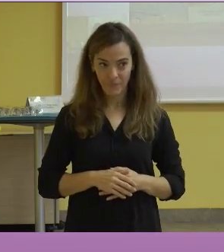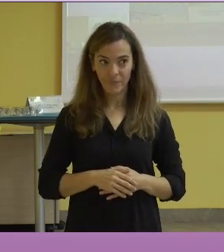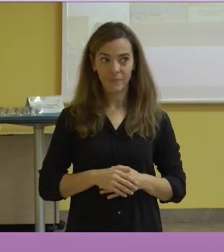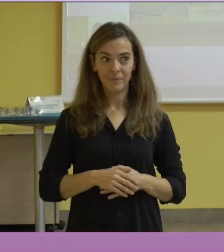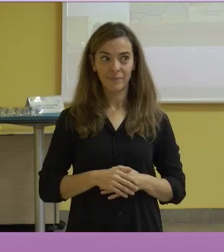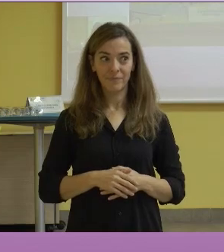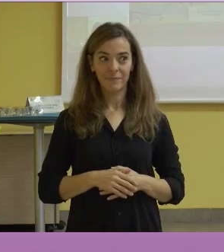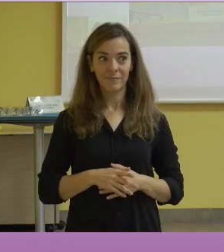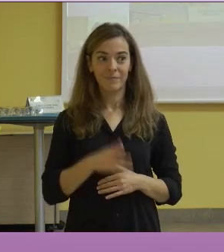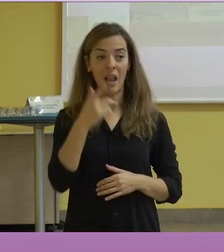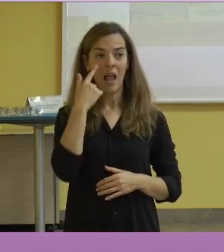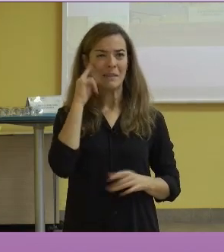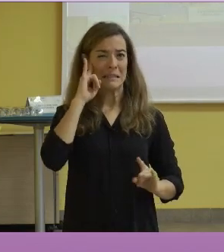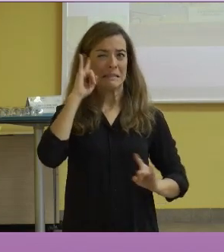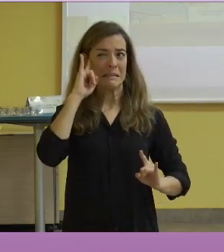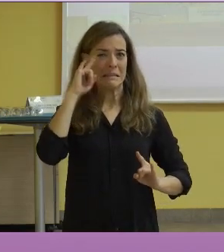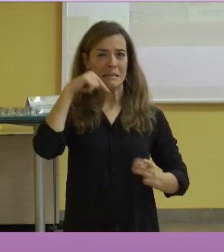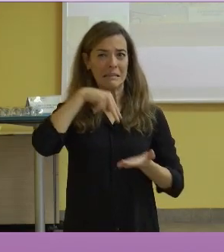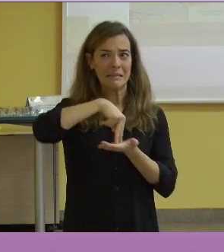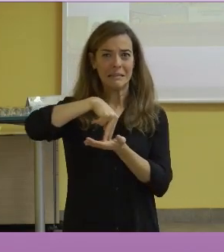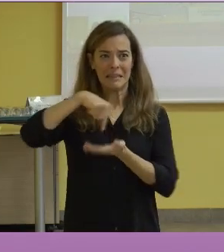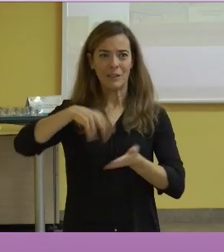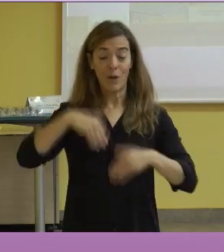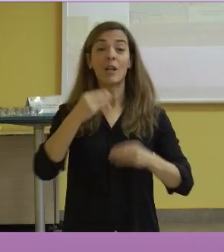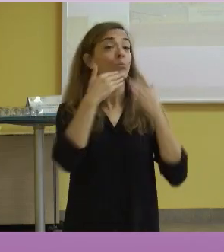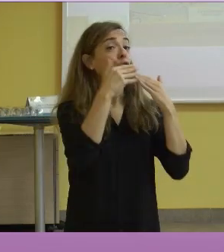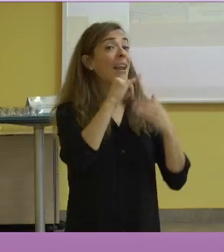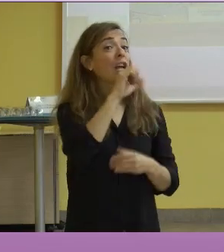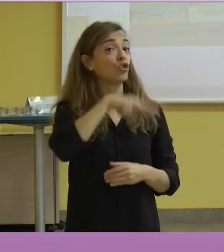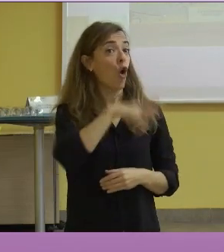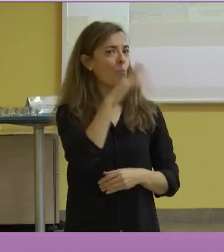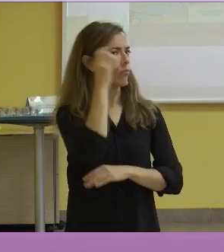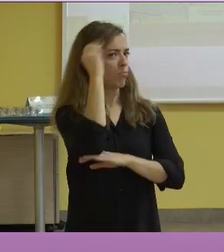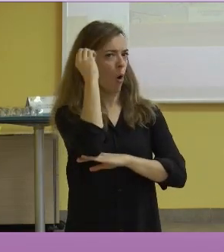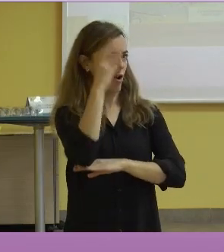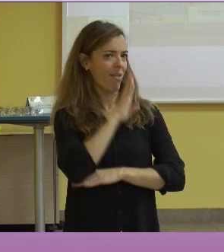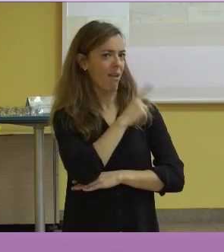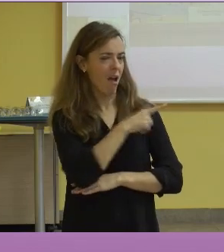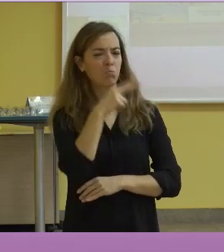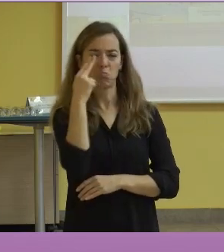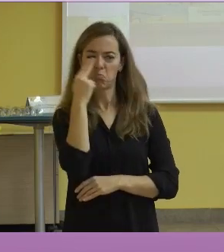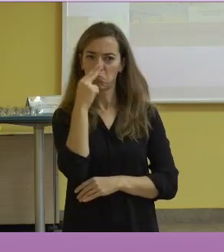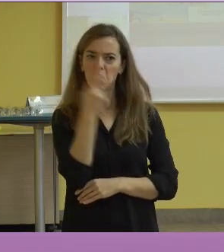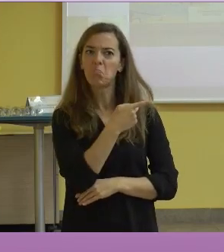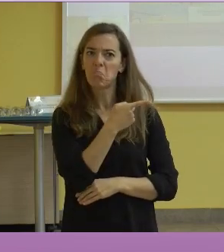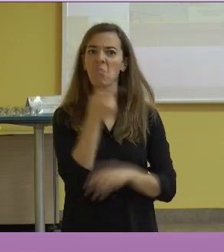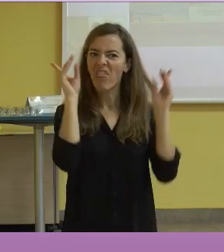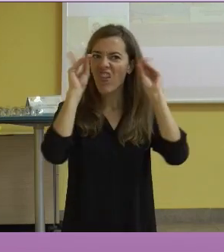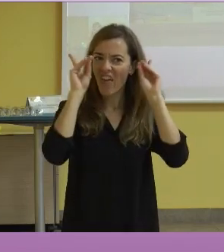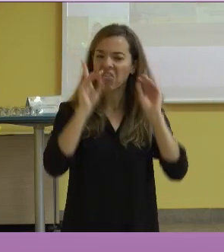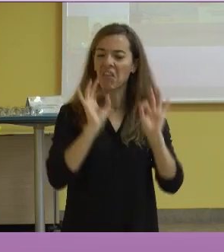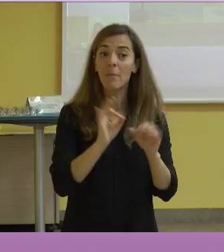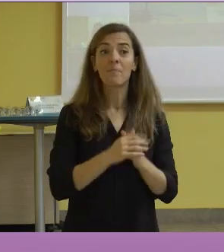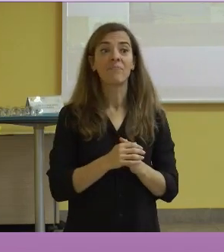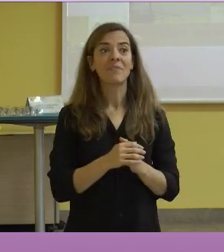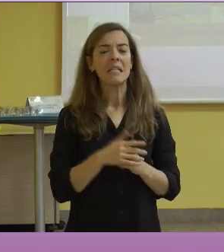A ver, aquí nos acopla. Muchas gracias, John, por tu ponencia. Ha estado muy interesante y muy didáctica. Me